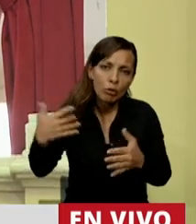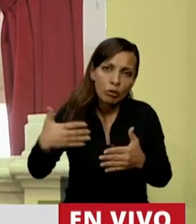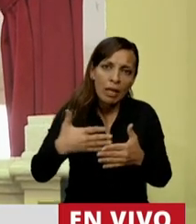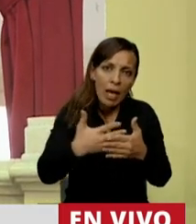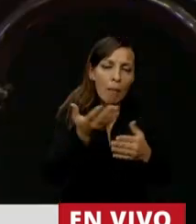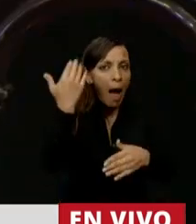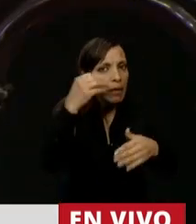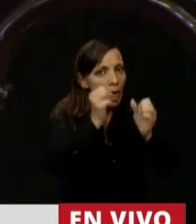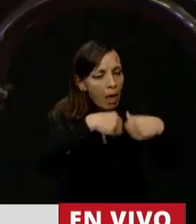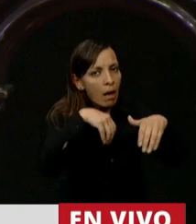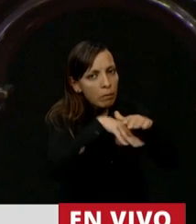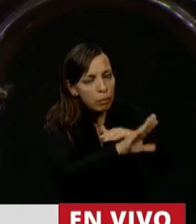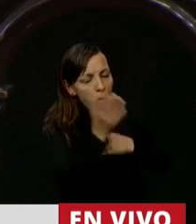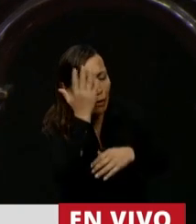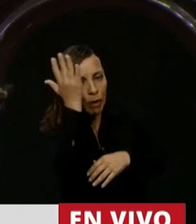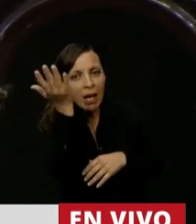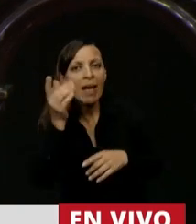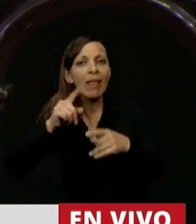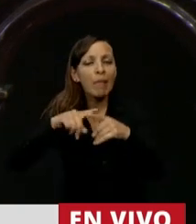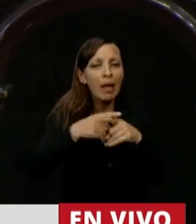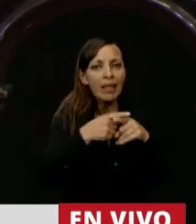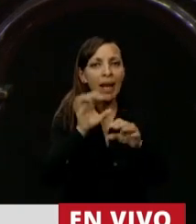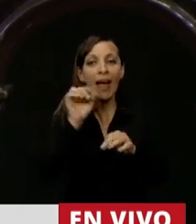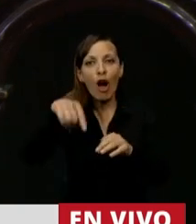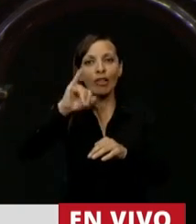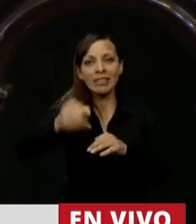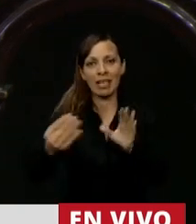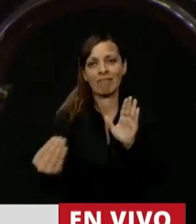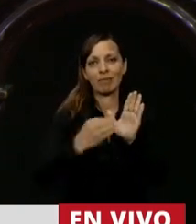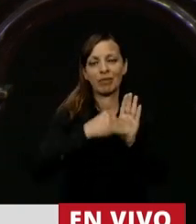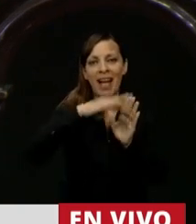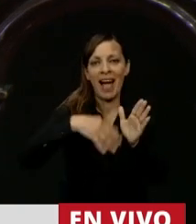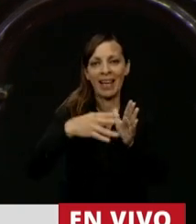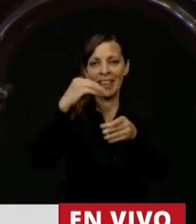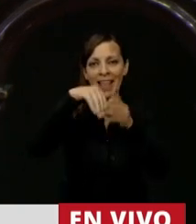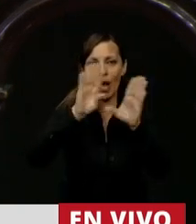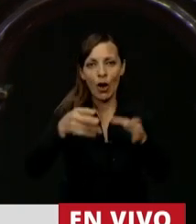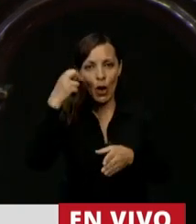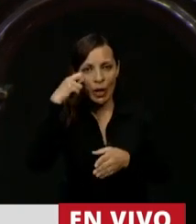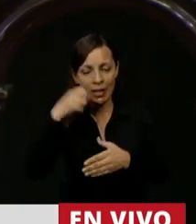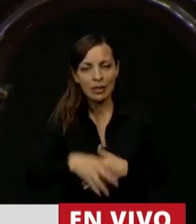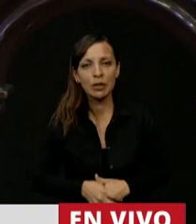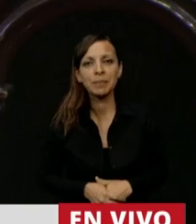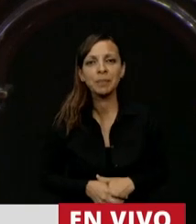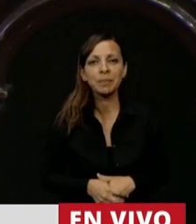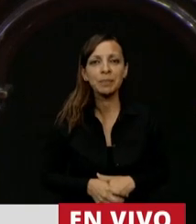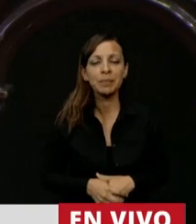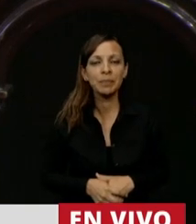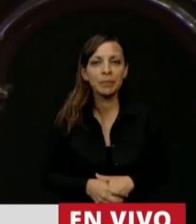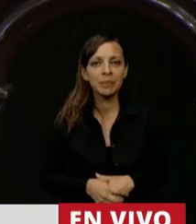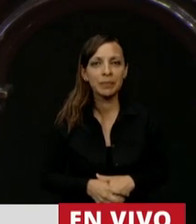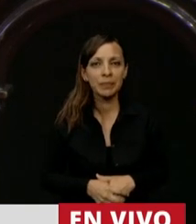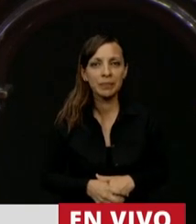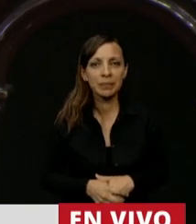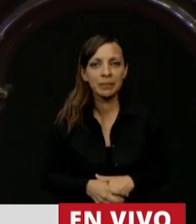tiempo estuvieron ocultos en el debate público estén hoy en la agenda de este Congreso. Quiero,